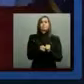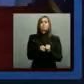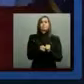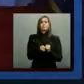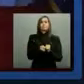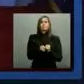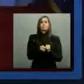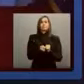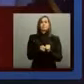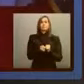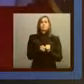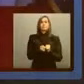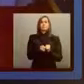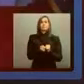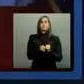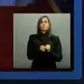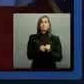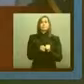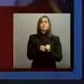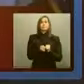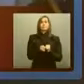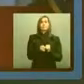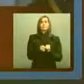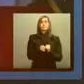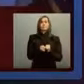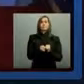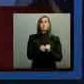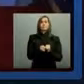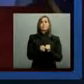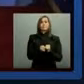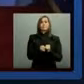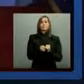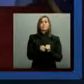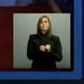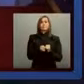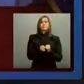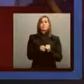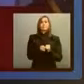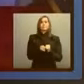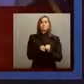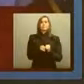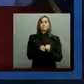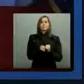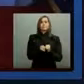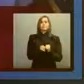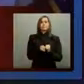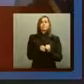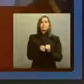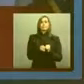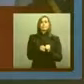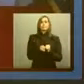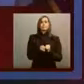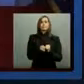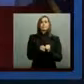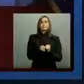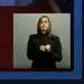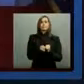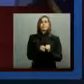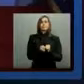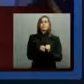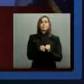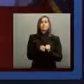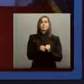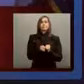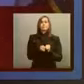fue para saldar deuda del anterior gobierno o de los anteriores gobiernos entiéndase los gobiernos que el